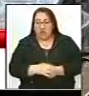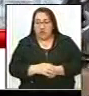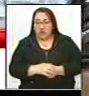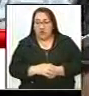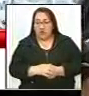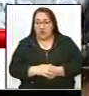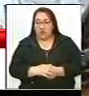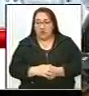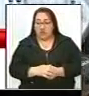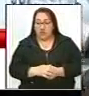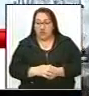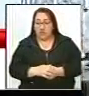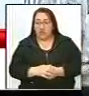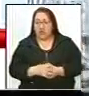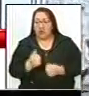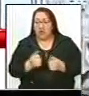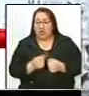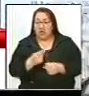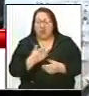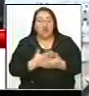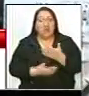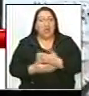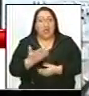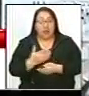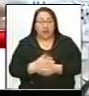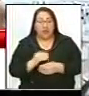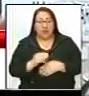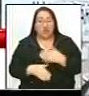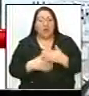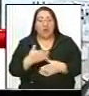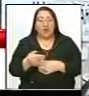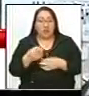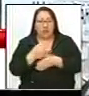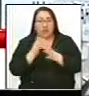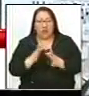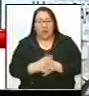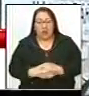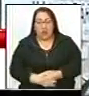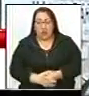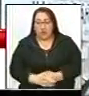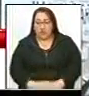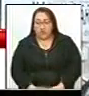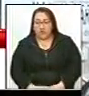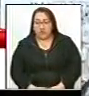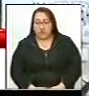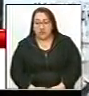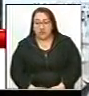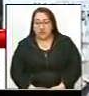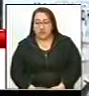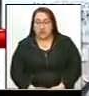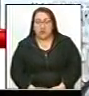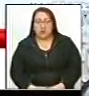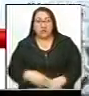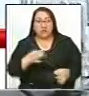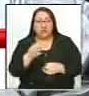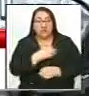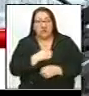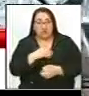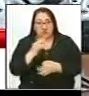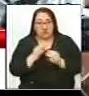que, digamos, cuáles serían los trámites o los pasos para poder formalizar eso. Yo le voy a pedir ahí lo siguiente al Ministerio de